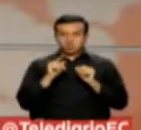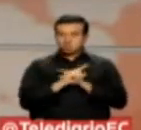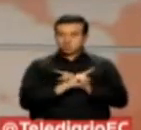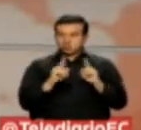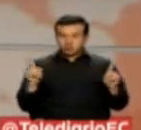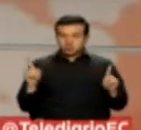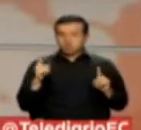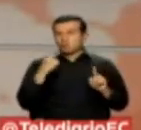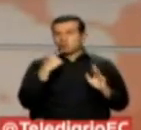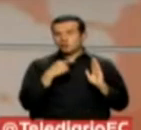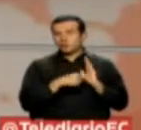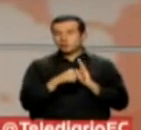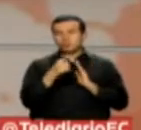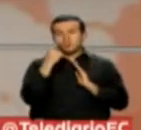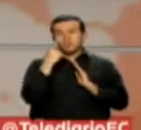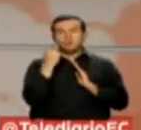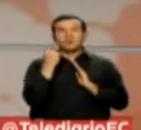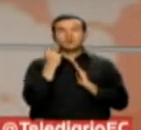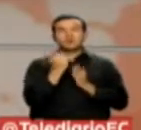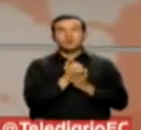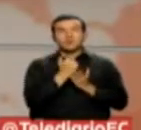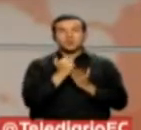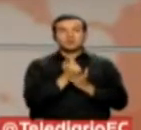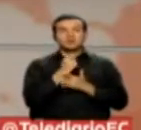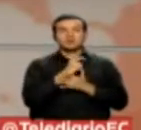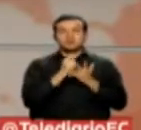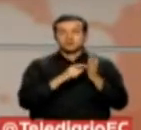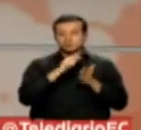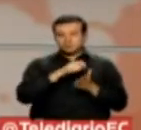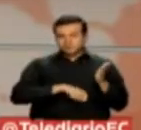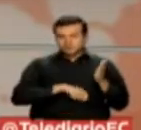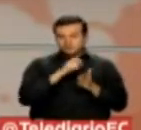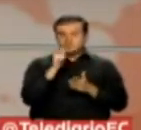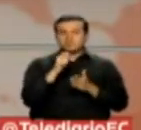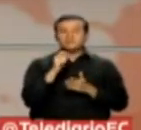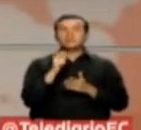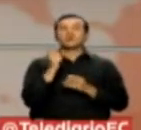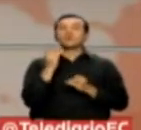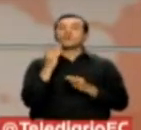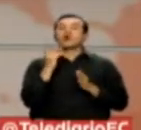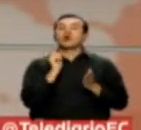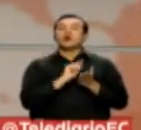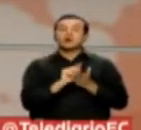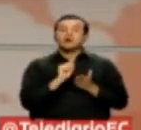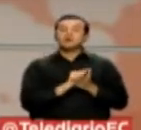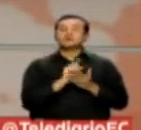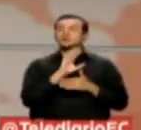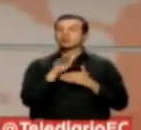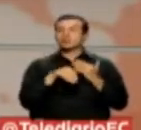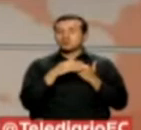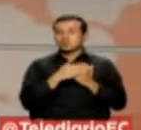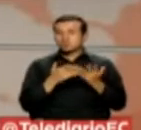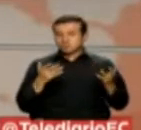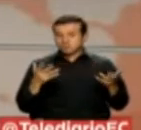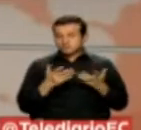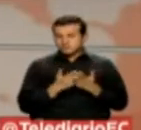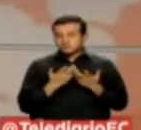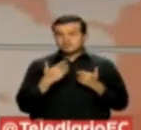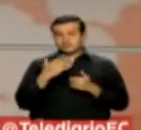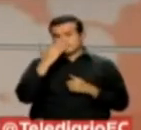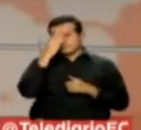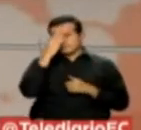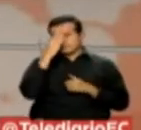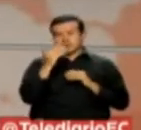Para hacer, por ejemplo, un préstamo hipotecario tiene que calificar, tiene que tener el número de aportaciones necesario. Tiene que